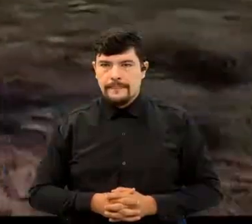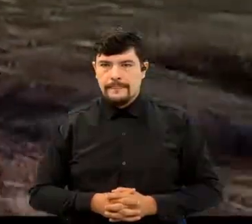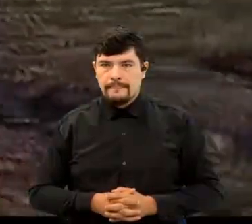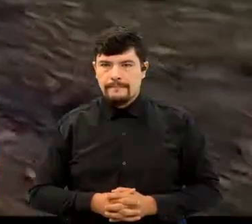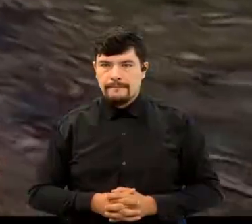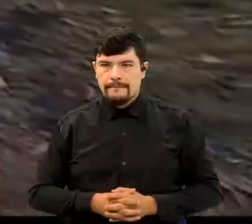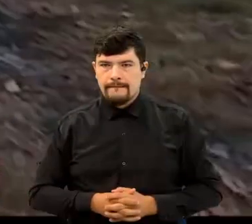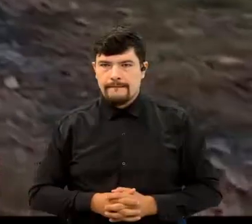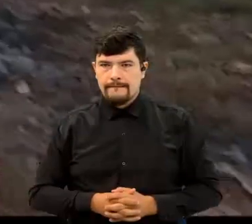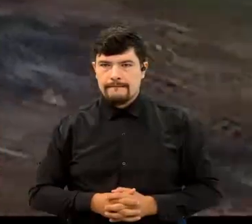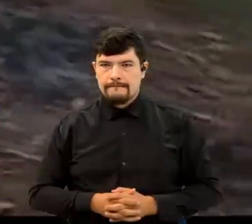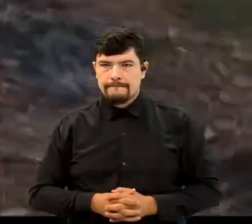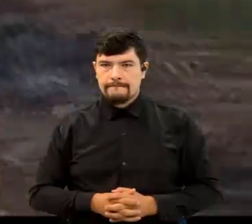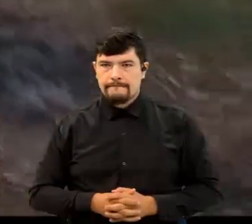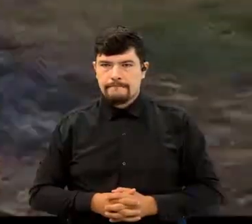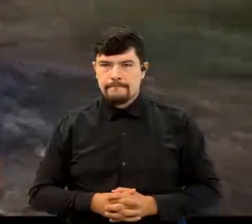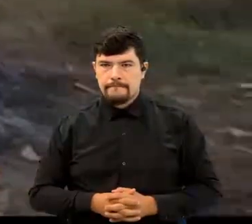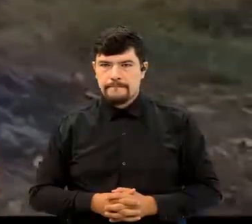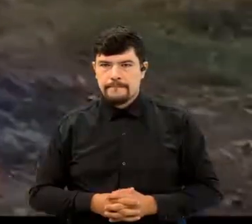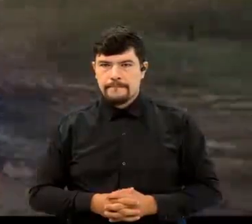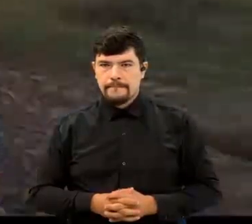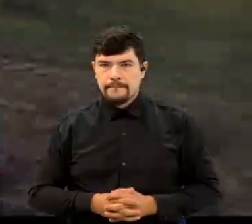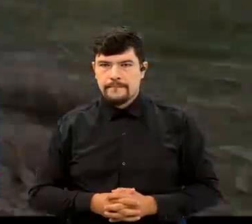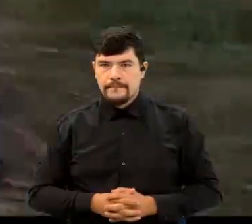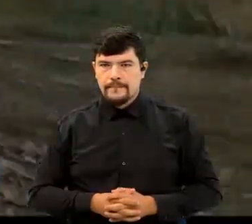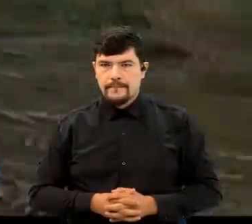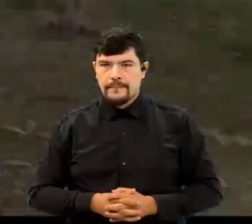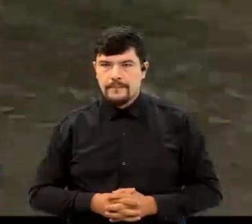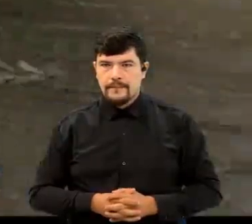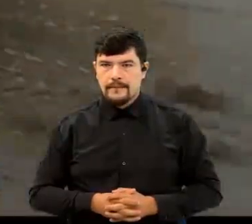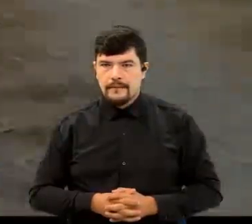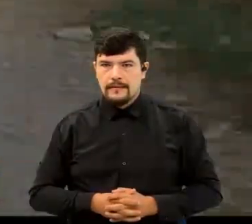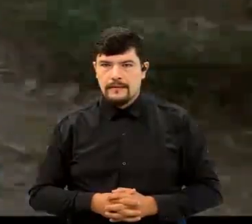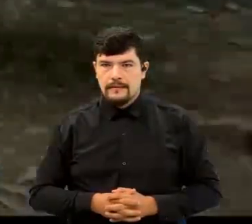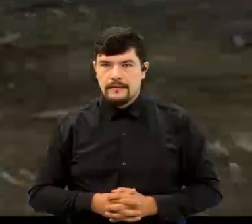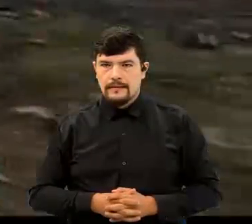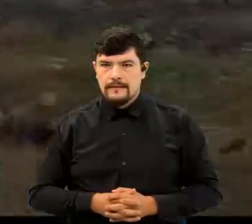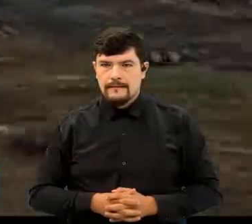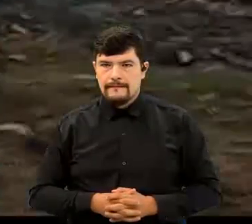¿por qué es que están invadiéndonos? Y allá van en caravana todos.